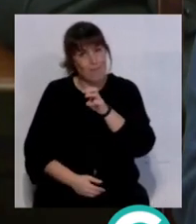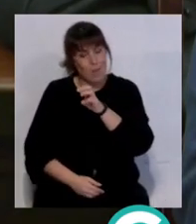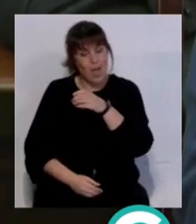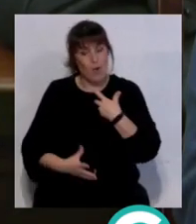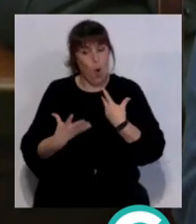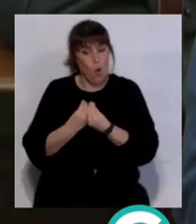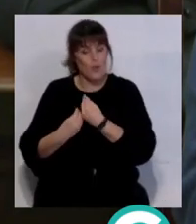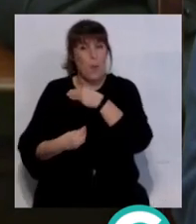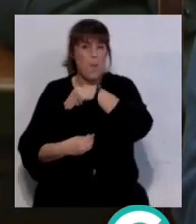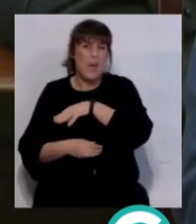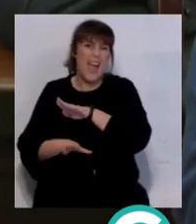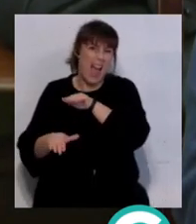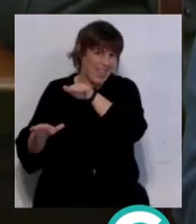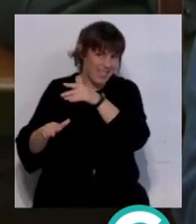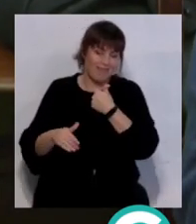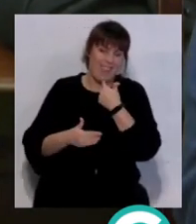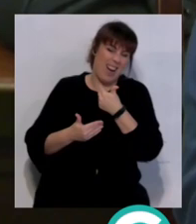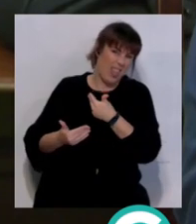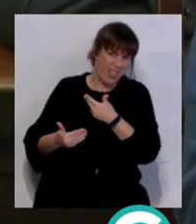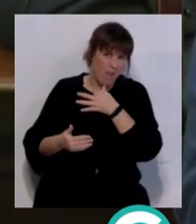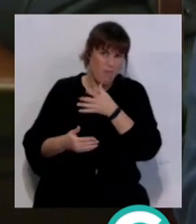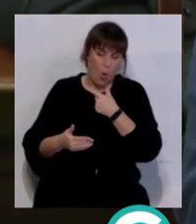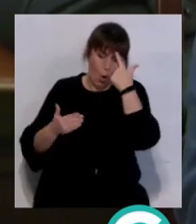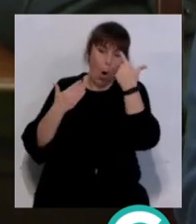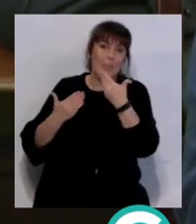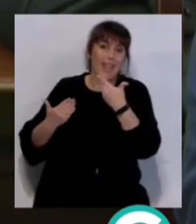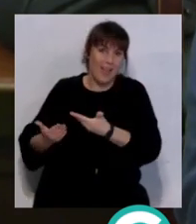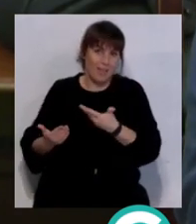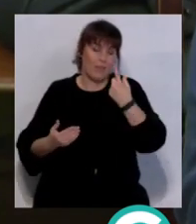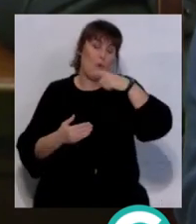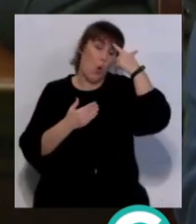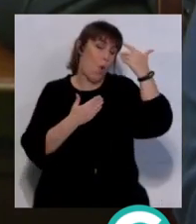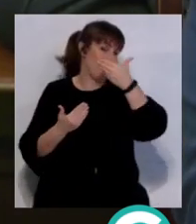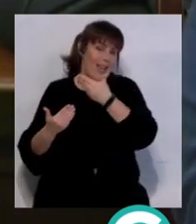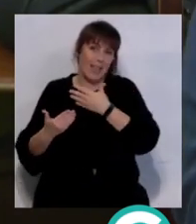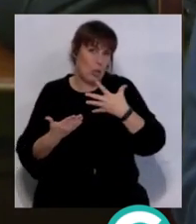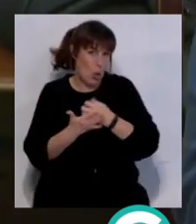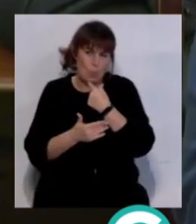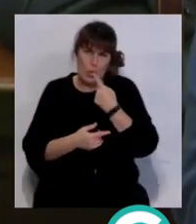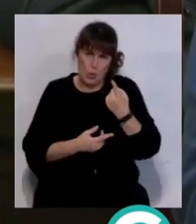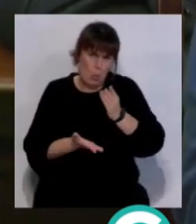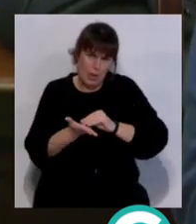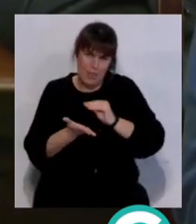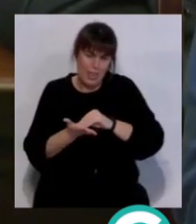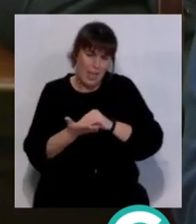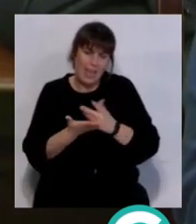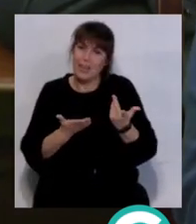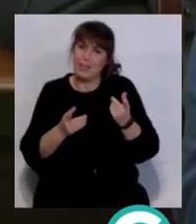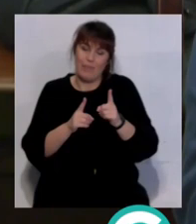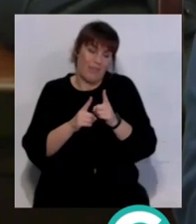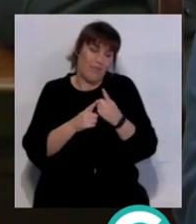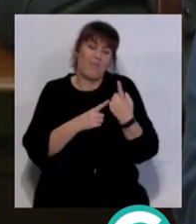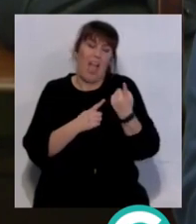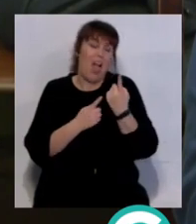Ángel y bueno, todos los homenajes que recibas, Miguel Ángel, ya te lo hemos dicho en multitud de ocasiones, serán pocos para